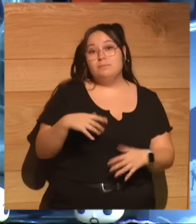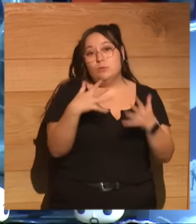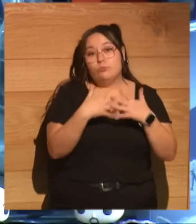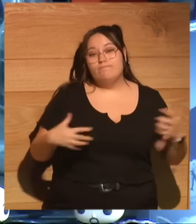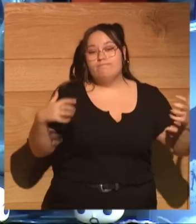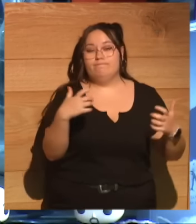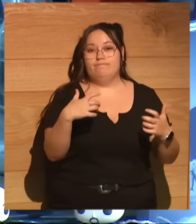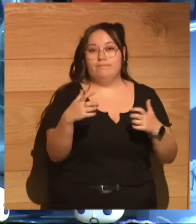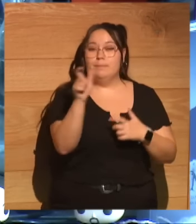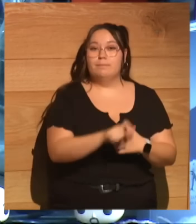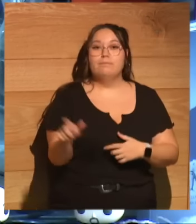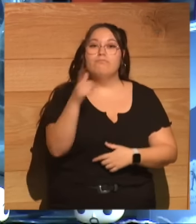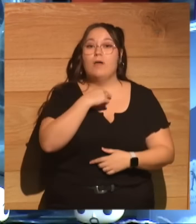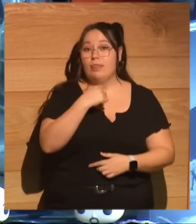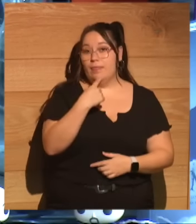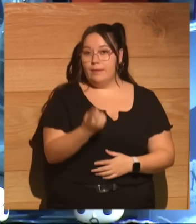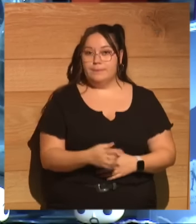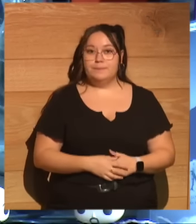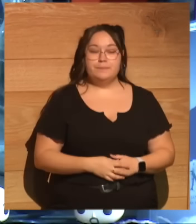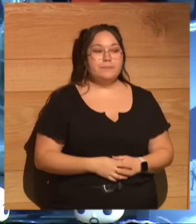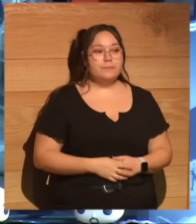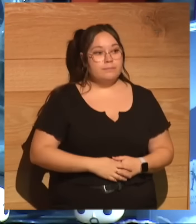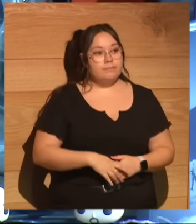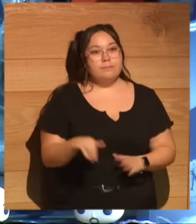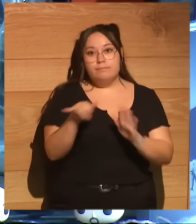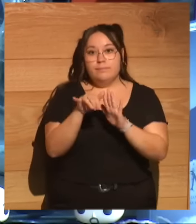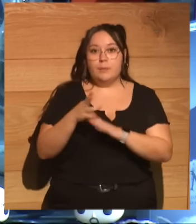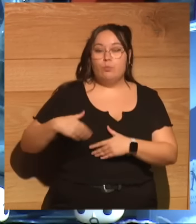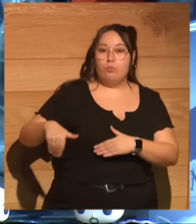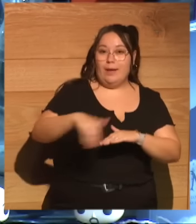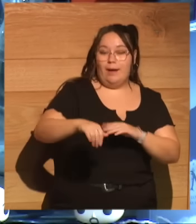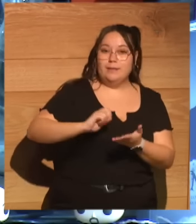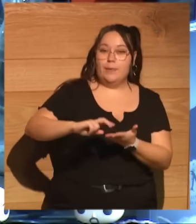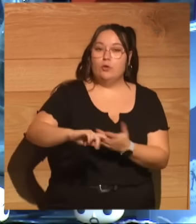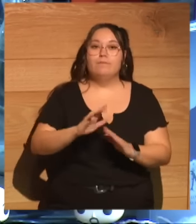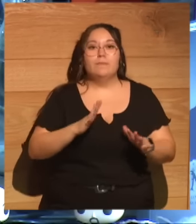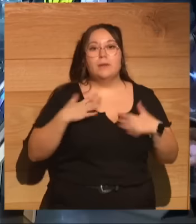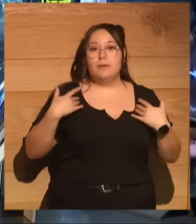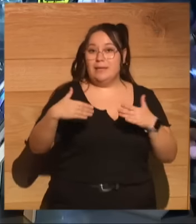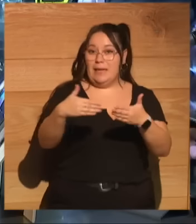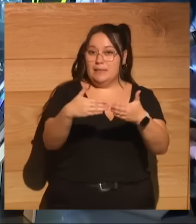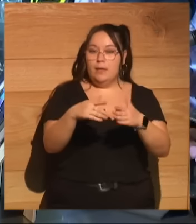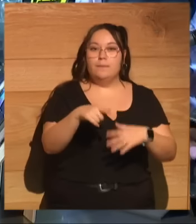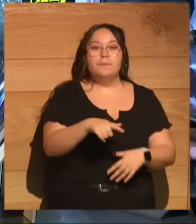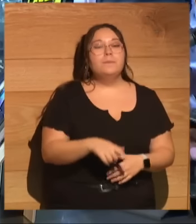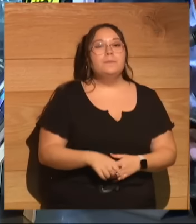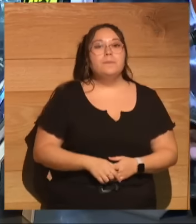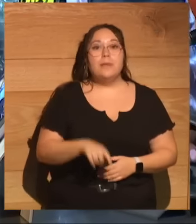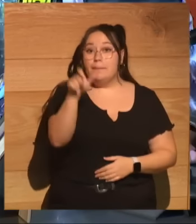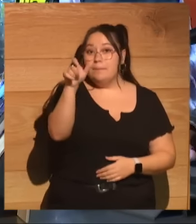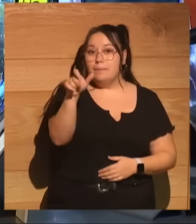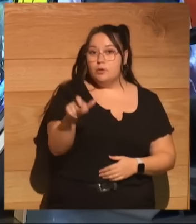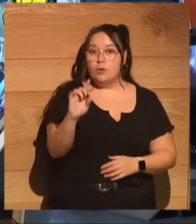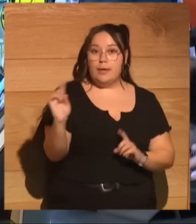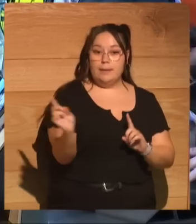pues no, también lo cuento, ¿vale? Porque cuéntalo. Voy por aquí al lado, caminando por la acera, y entonces de pronto hay una esquina, y entonces la persona